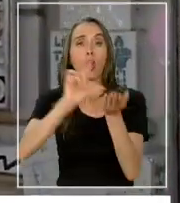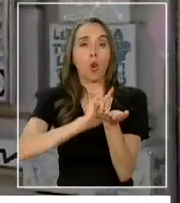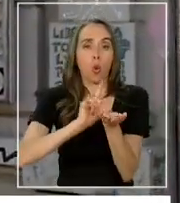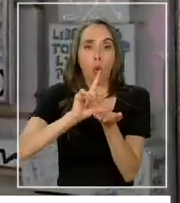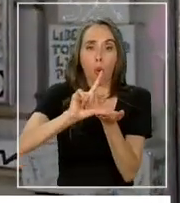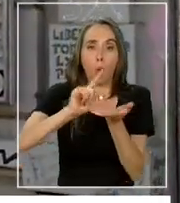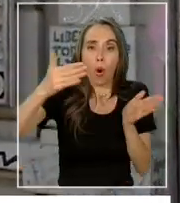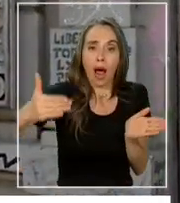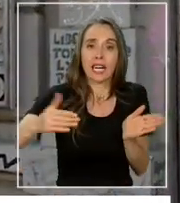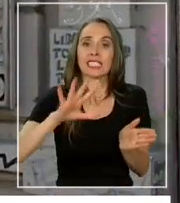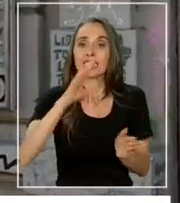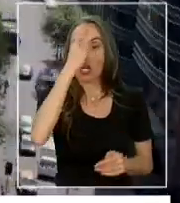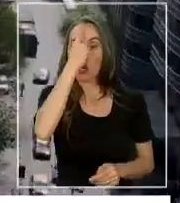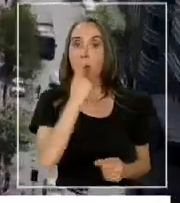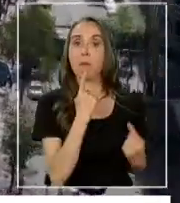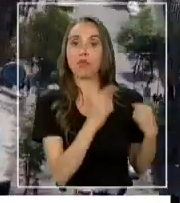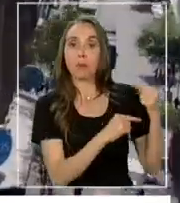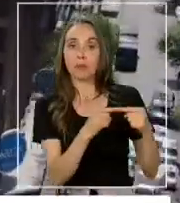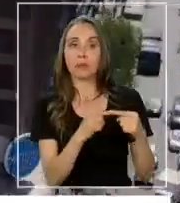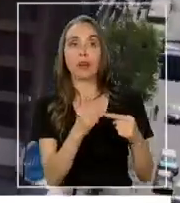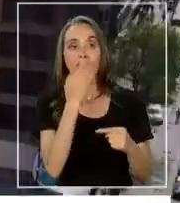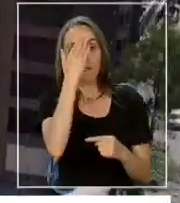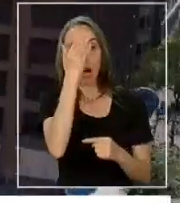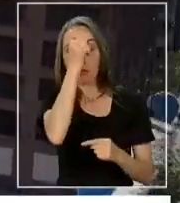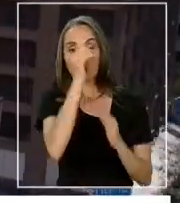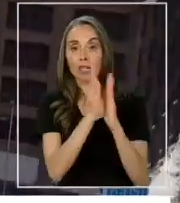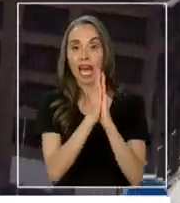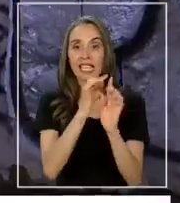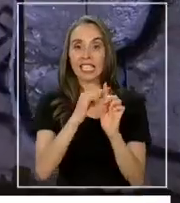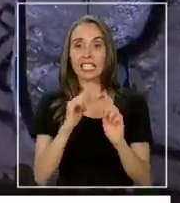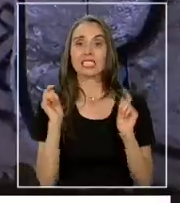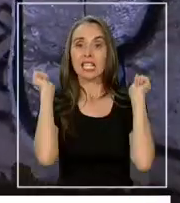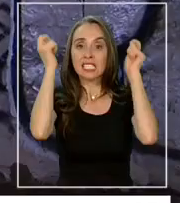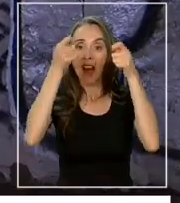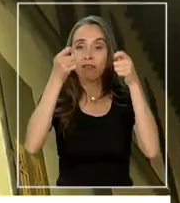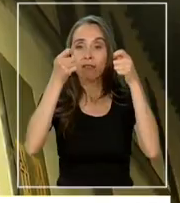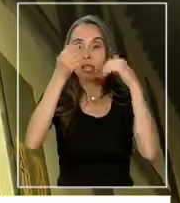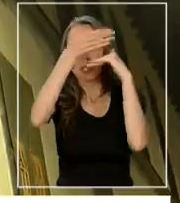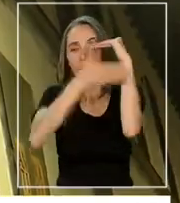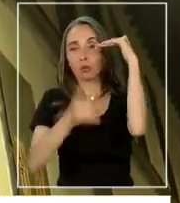y 5 monumentos históricos como la emblemática Iglesia San Francisco.